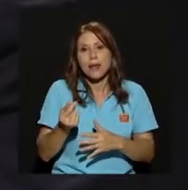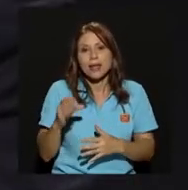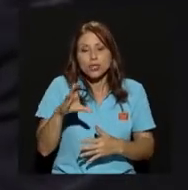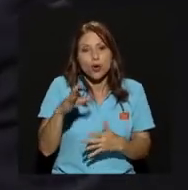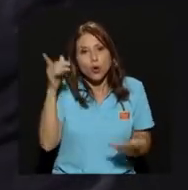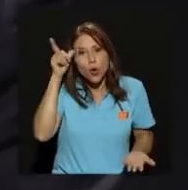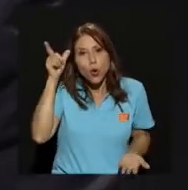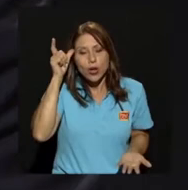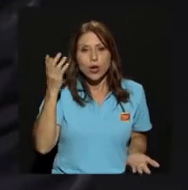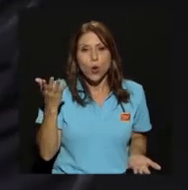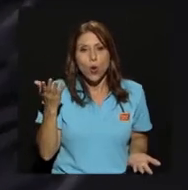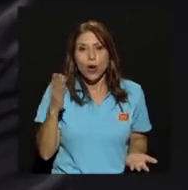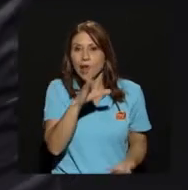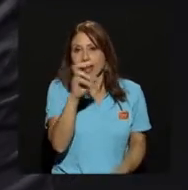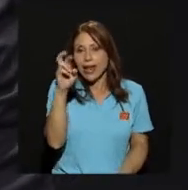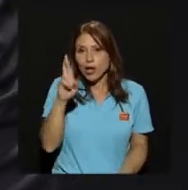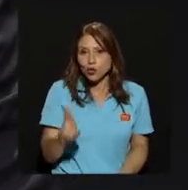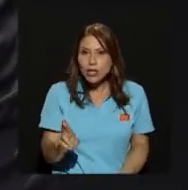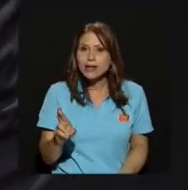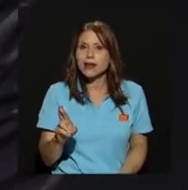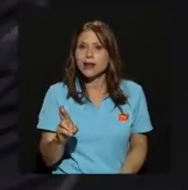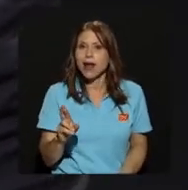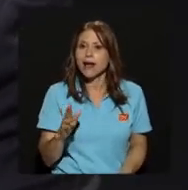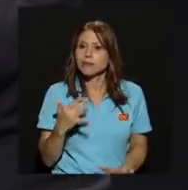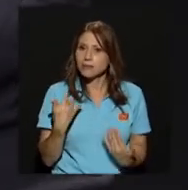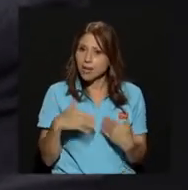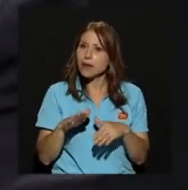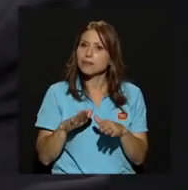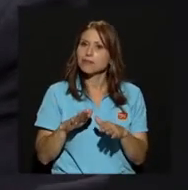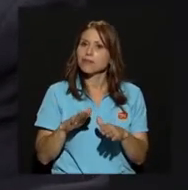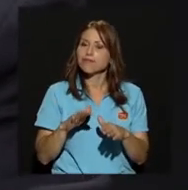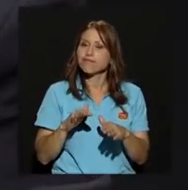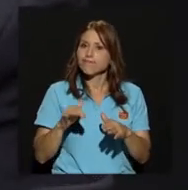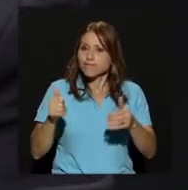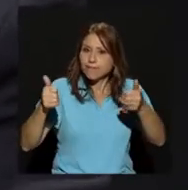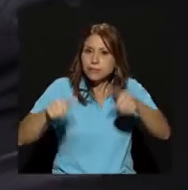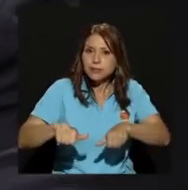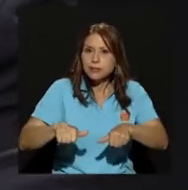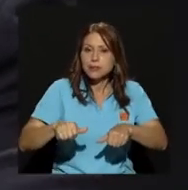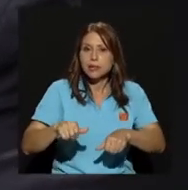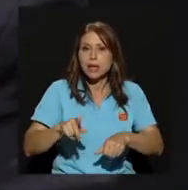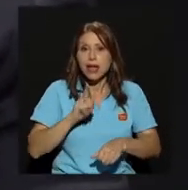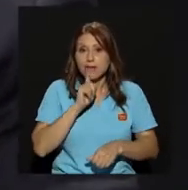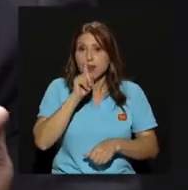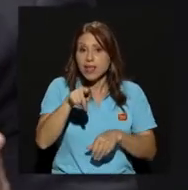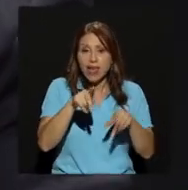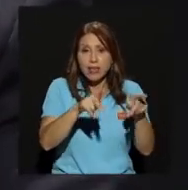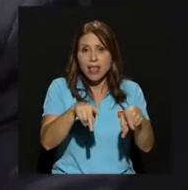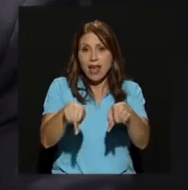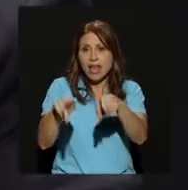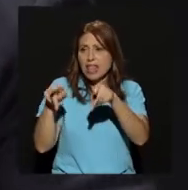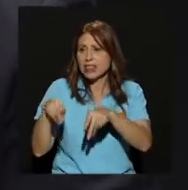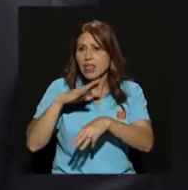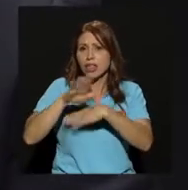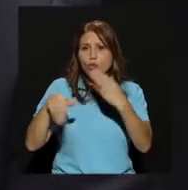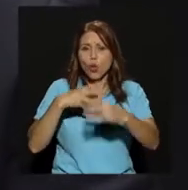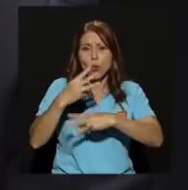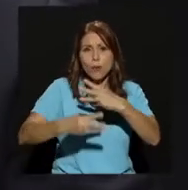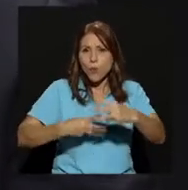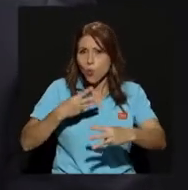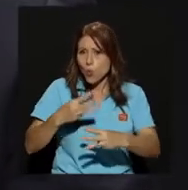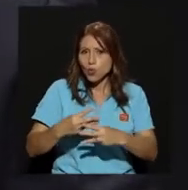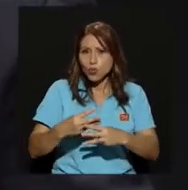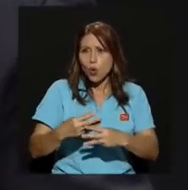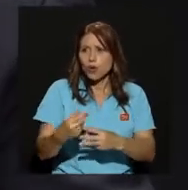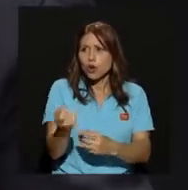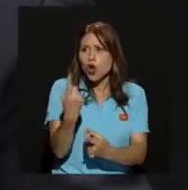lógico era entonces que costa rica diera ese paso la gente en realidad en todo el mundo y que